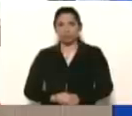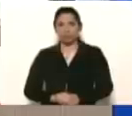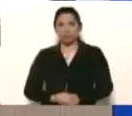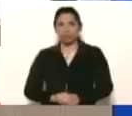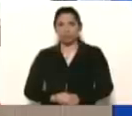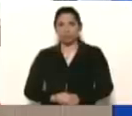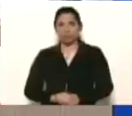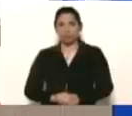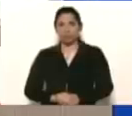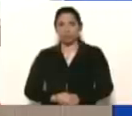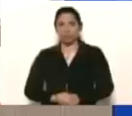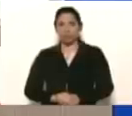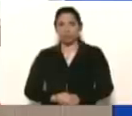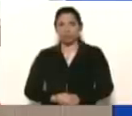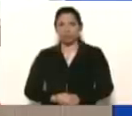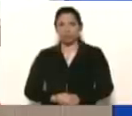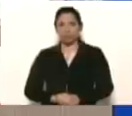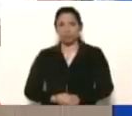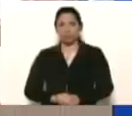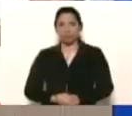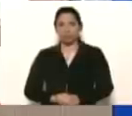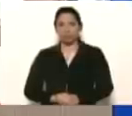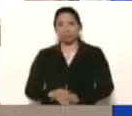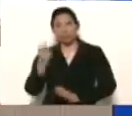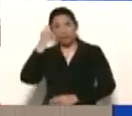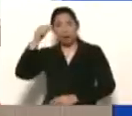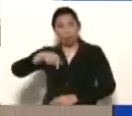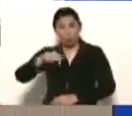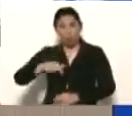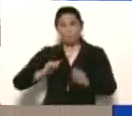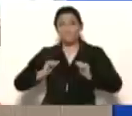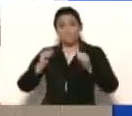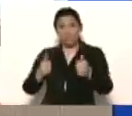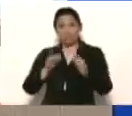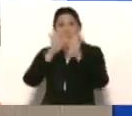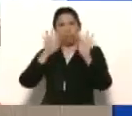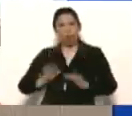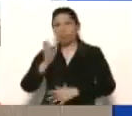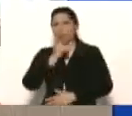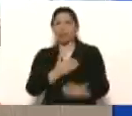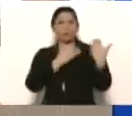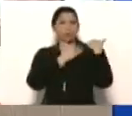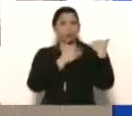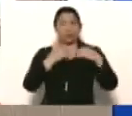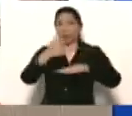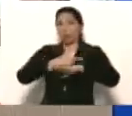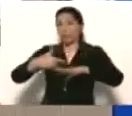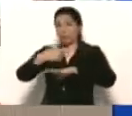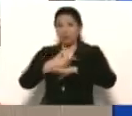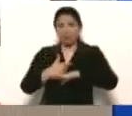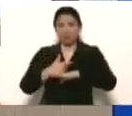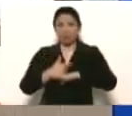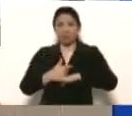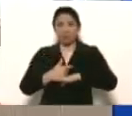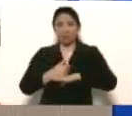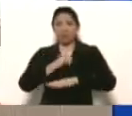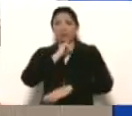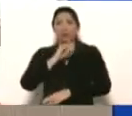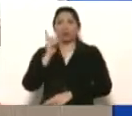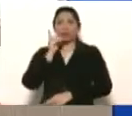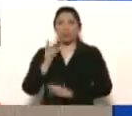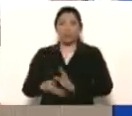subregistro de defunciones y que desde el día de hoy empiezan de manera irresponsable el gobierno de iván duque a